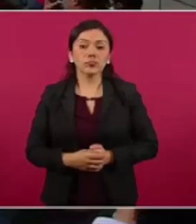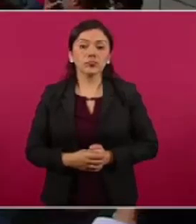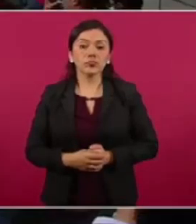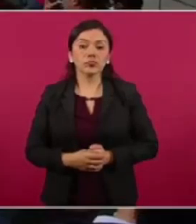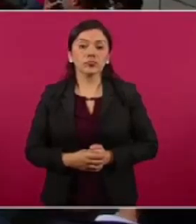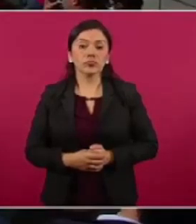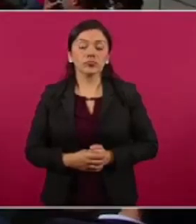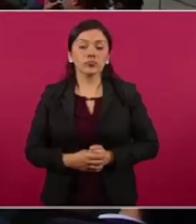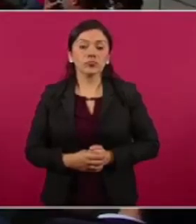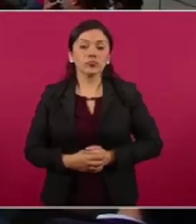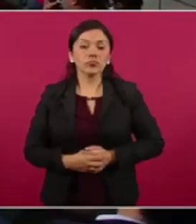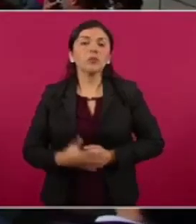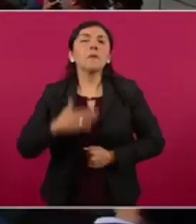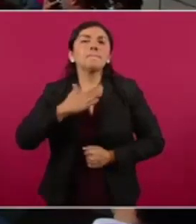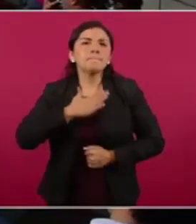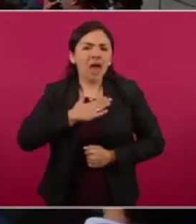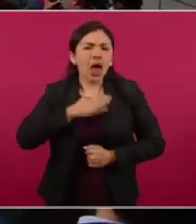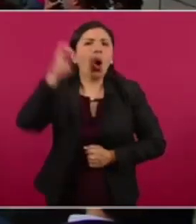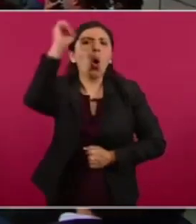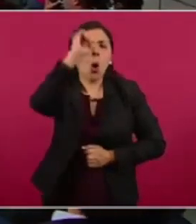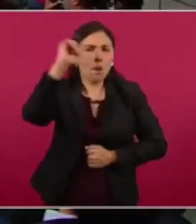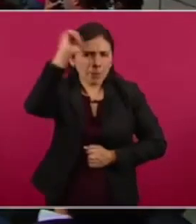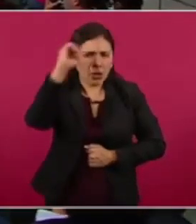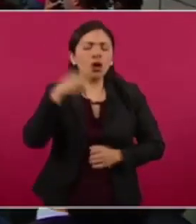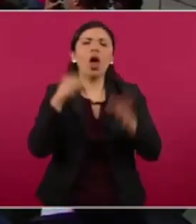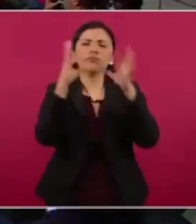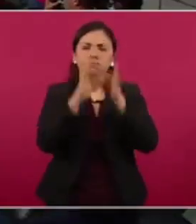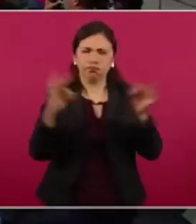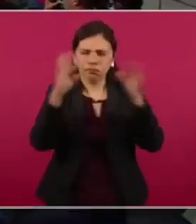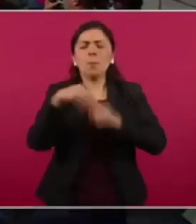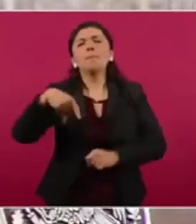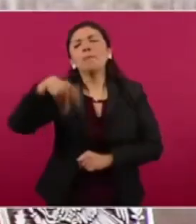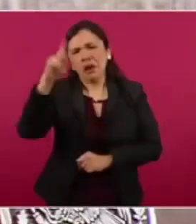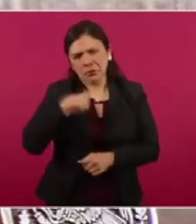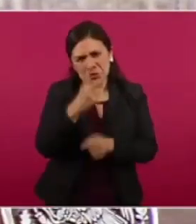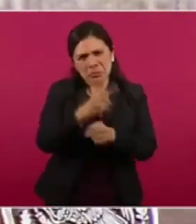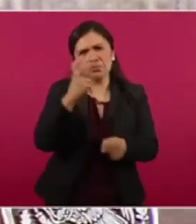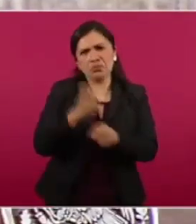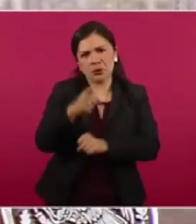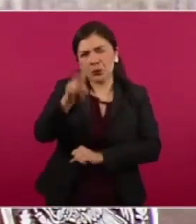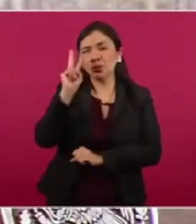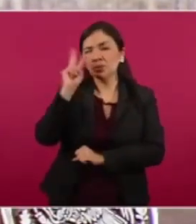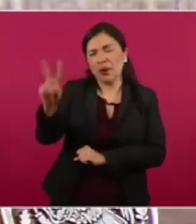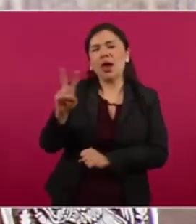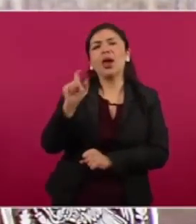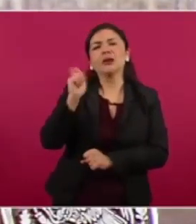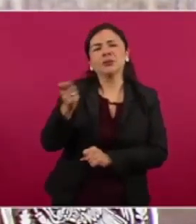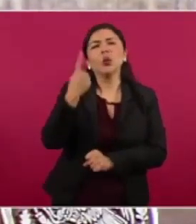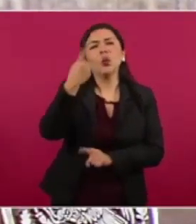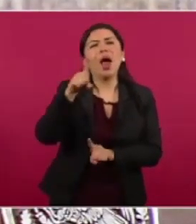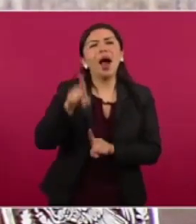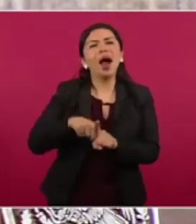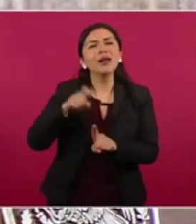dar mi punto de vista. Les invito a que veamos una caricatura